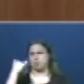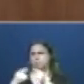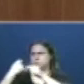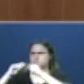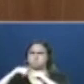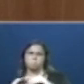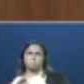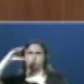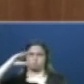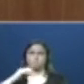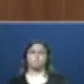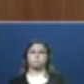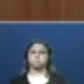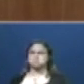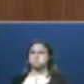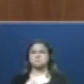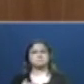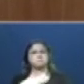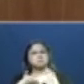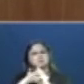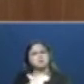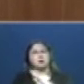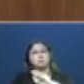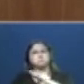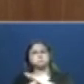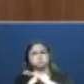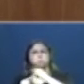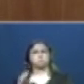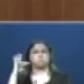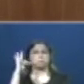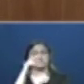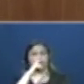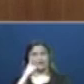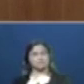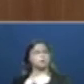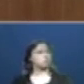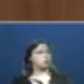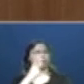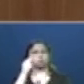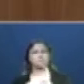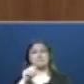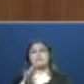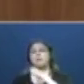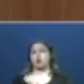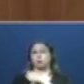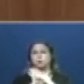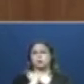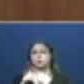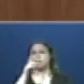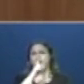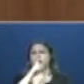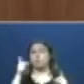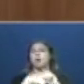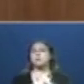comercial una tendencia positiva que se mantiene en el año 2013 con un incremento interanual ya